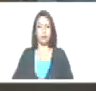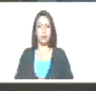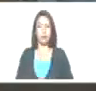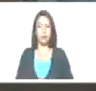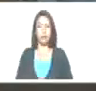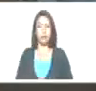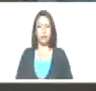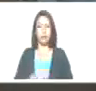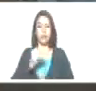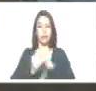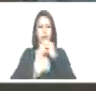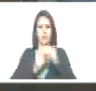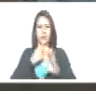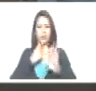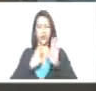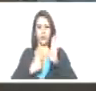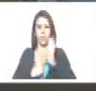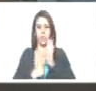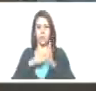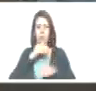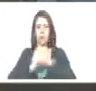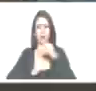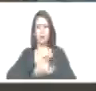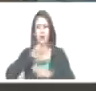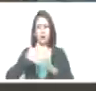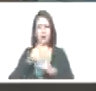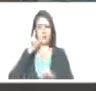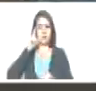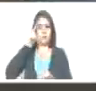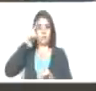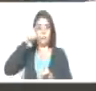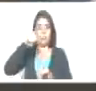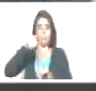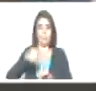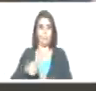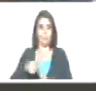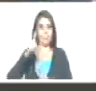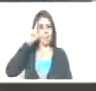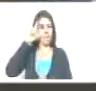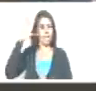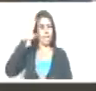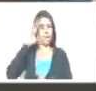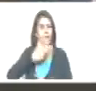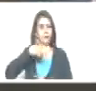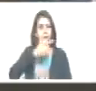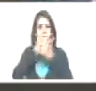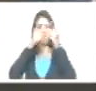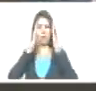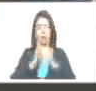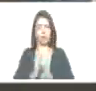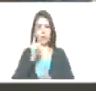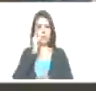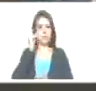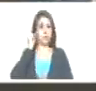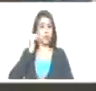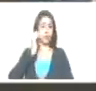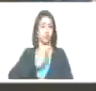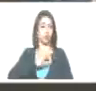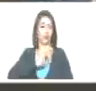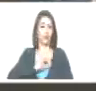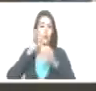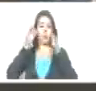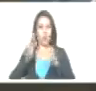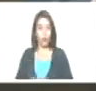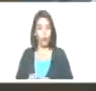ejecutando y llevando a la proyección los sueños de nuestros libertadores y libertadoras, esa sociedad más justa, esa sociedad más